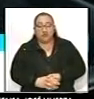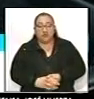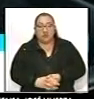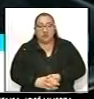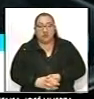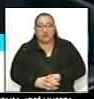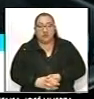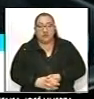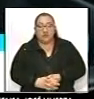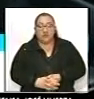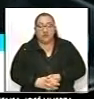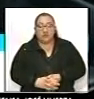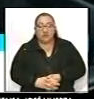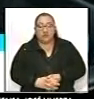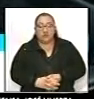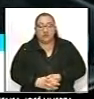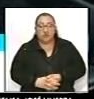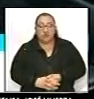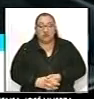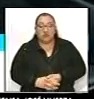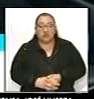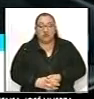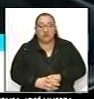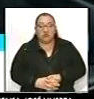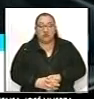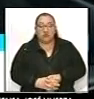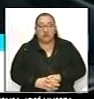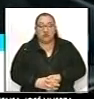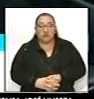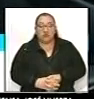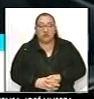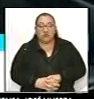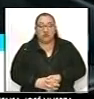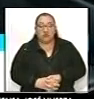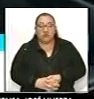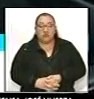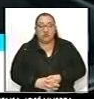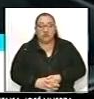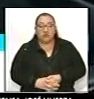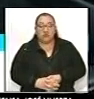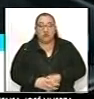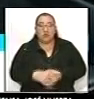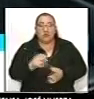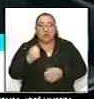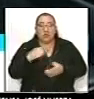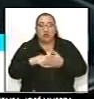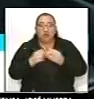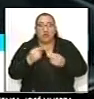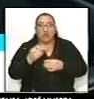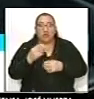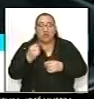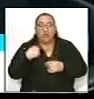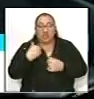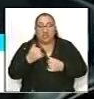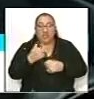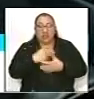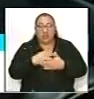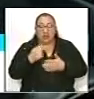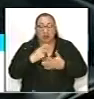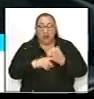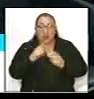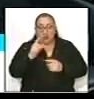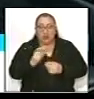modificaciones. Muchas de las quejas que nosotros tenemos dentro de la SEMAN es que una